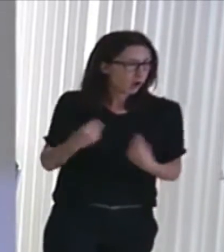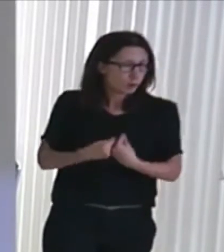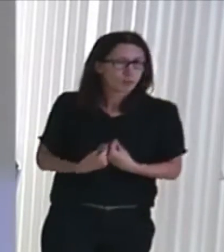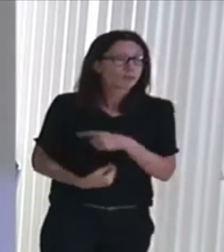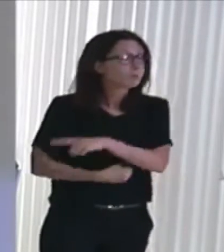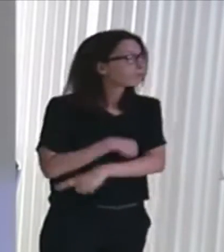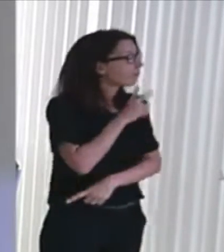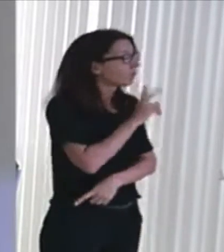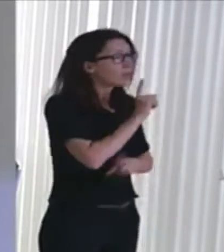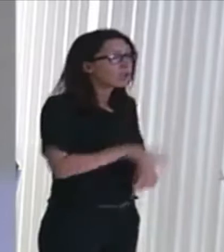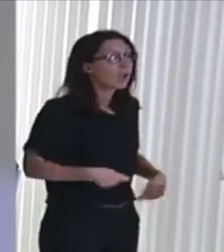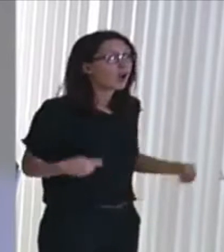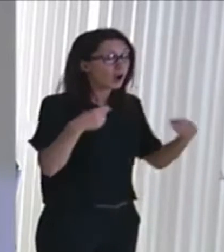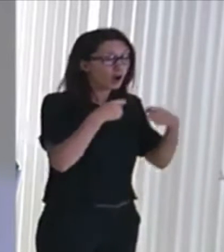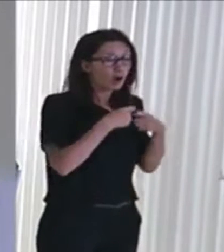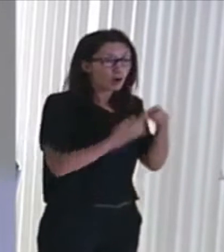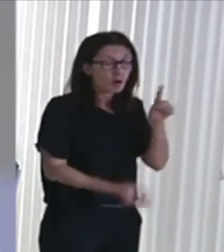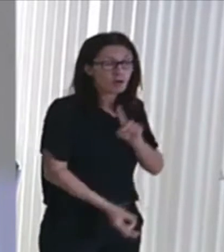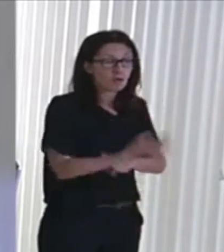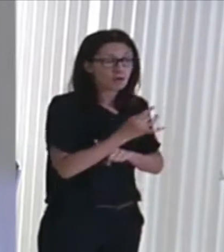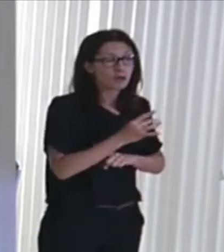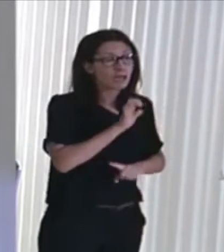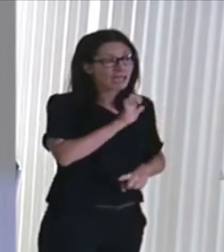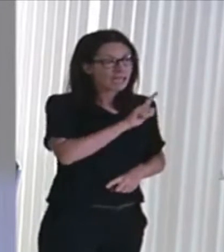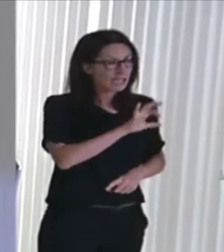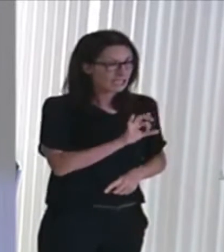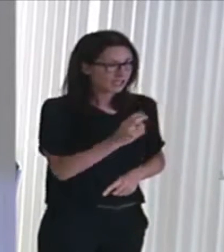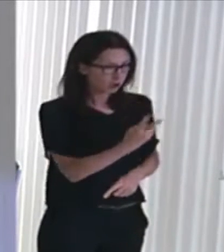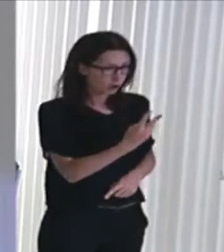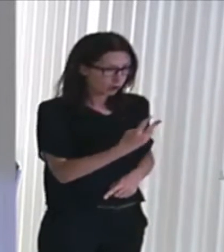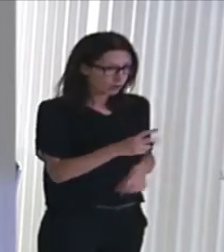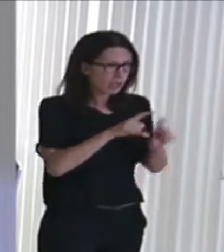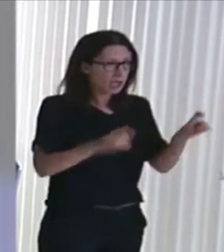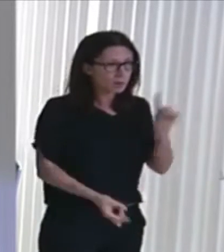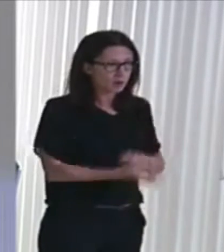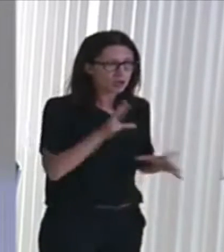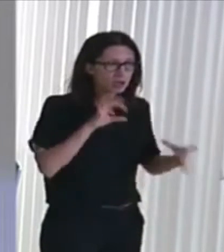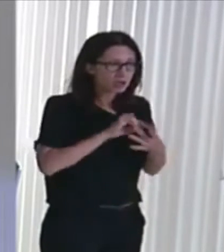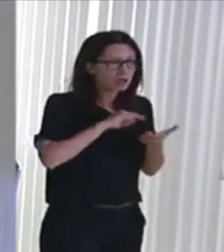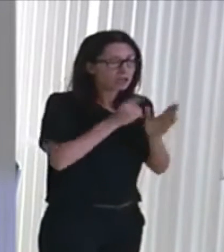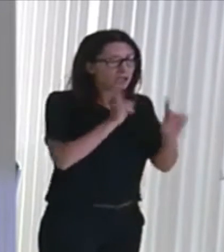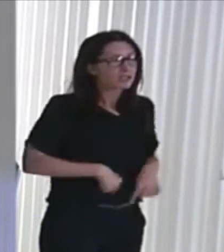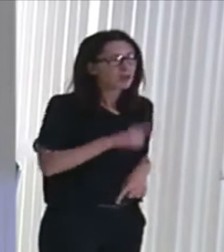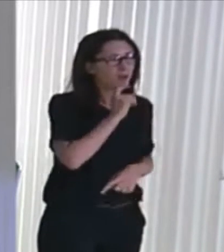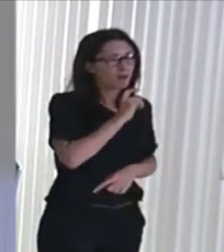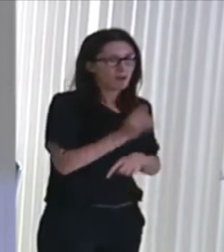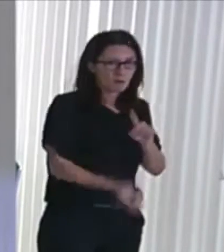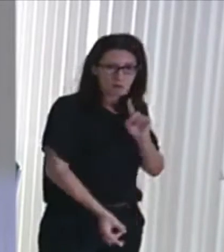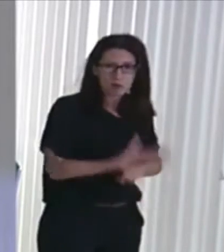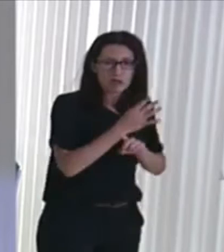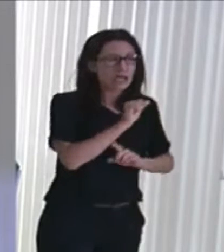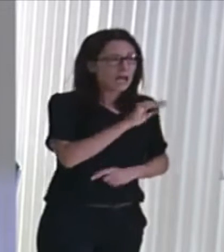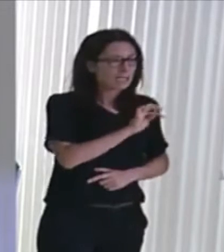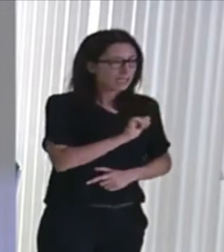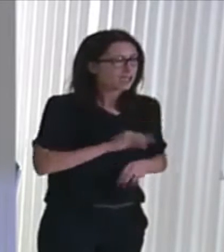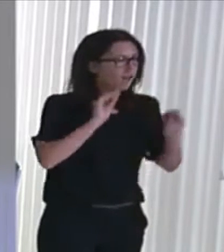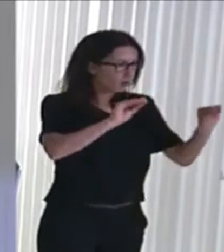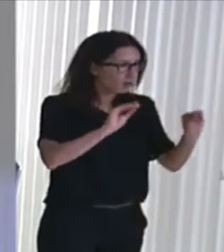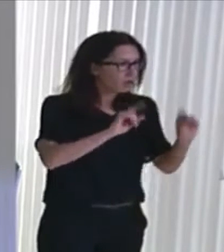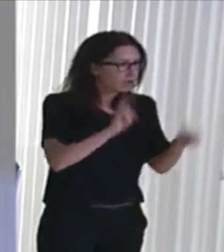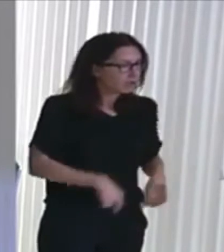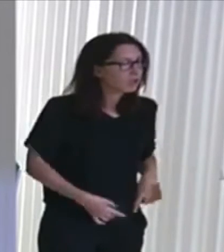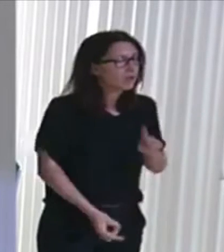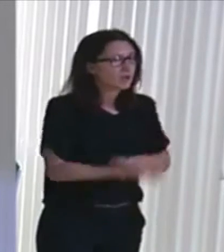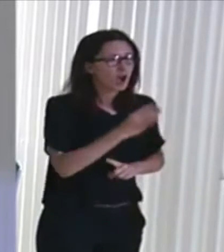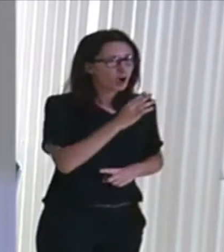Bueno, es cofundadora de Ellas Dos, Emprendedoras por Tecnología, fundadora de Atalaya Formación, fundadora de Coder